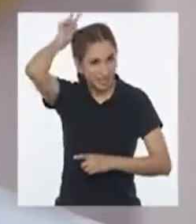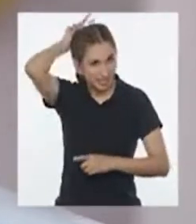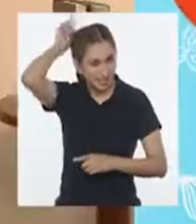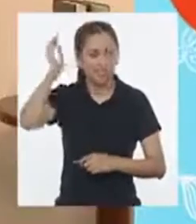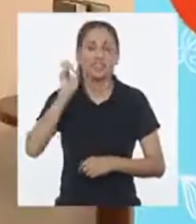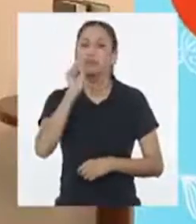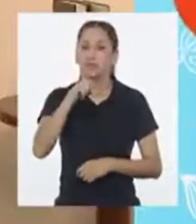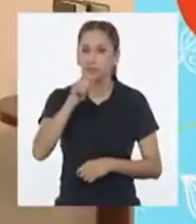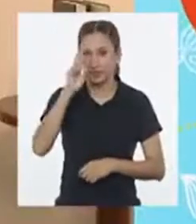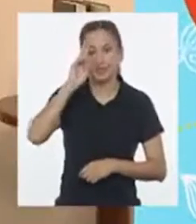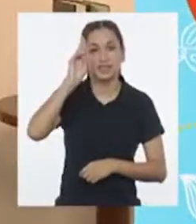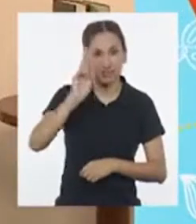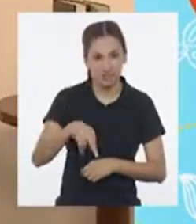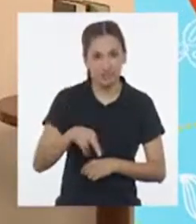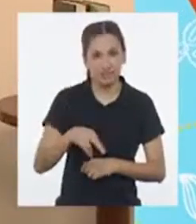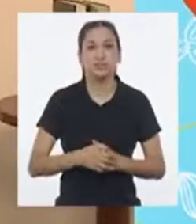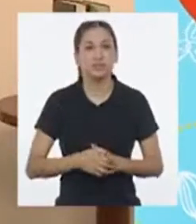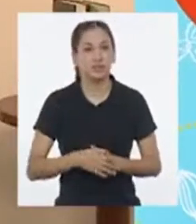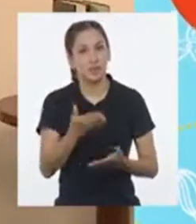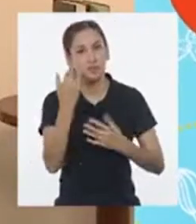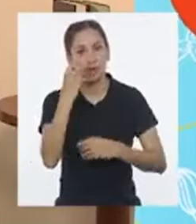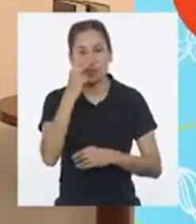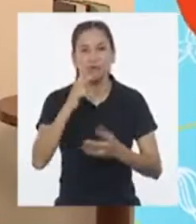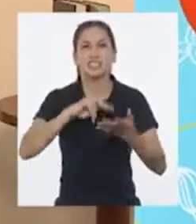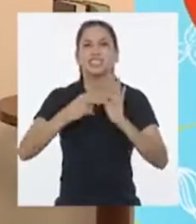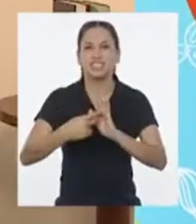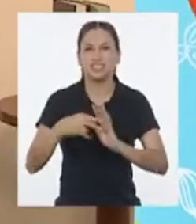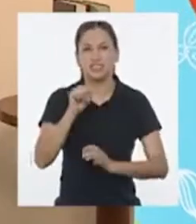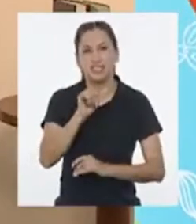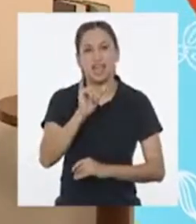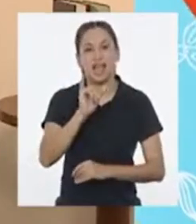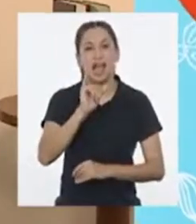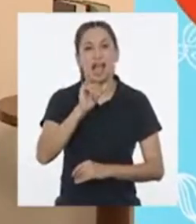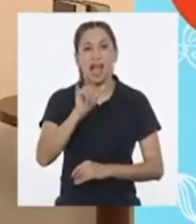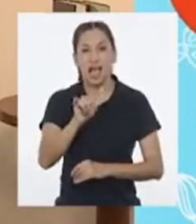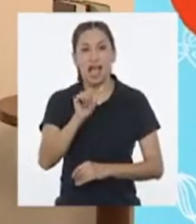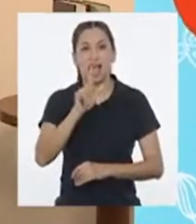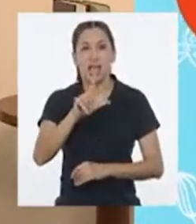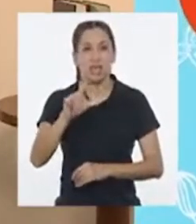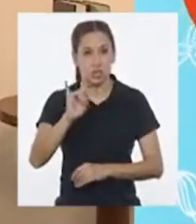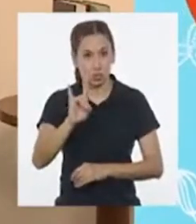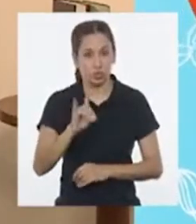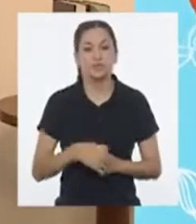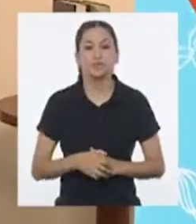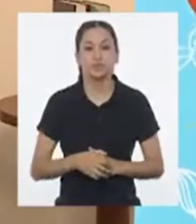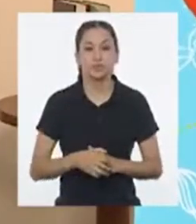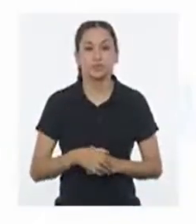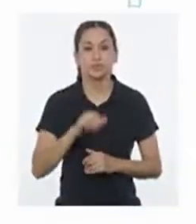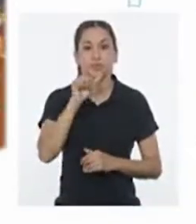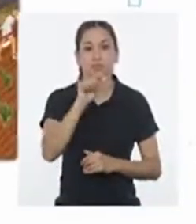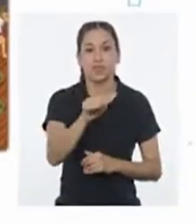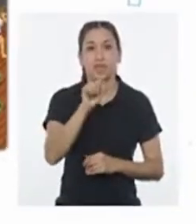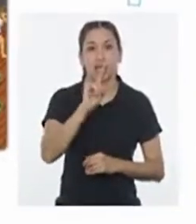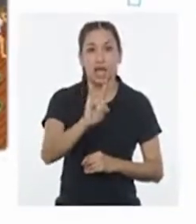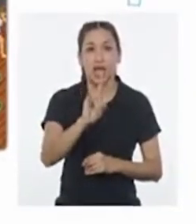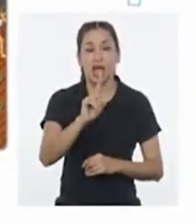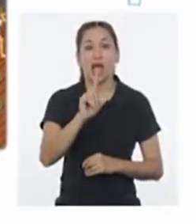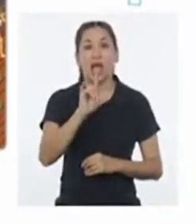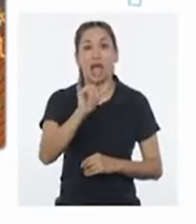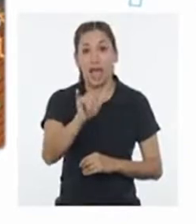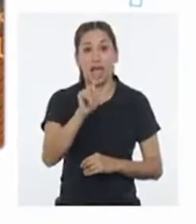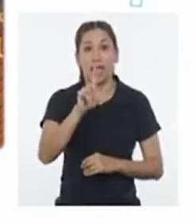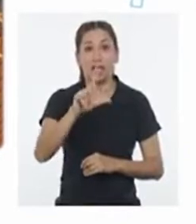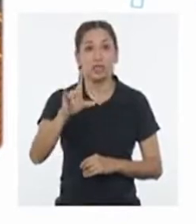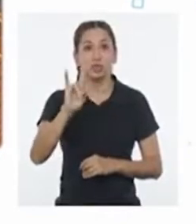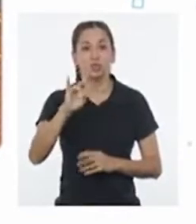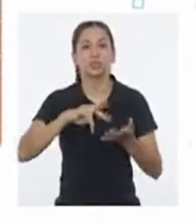inca. Así es, Tosinocute. Veamos su definición a partir de la siguiente fuente. El ayllu es